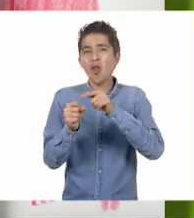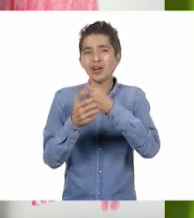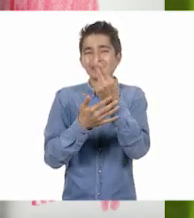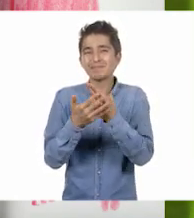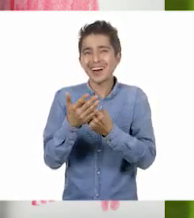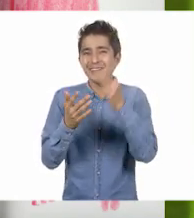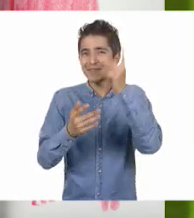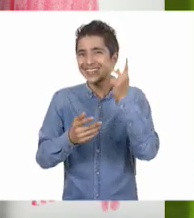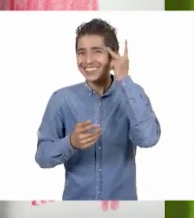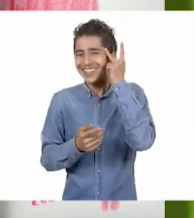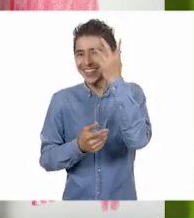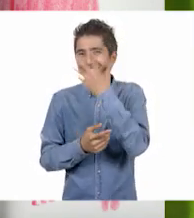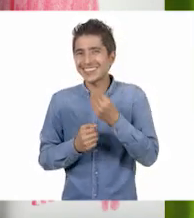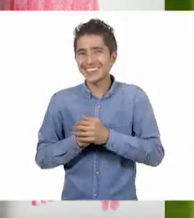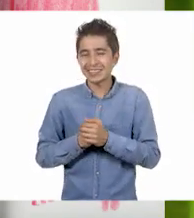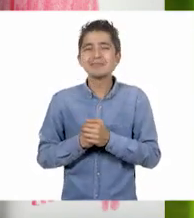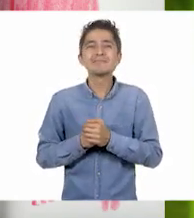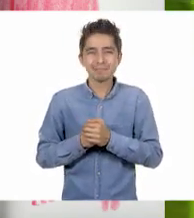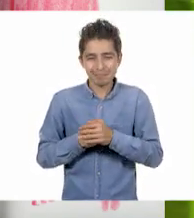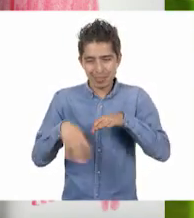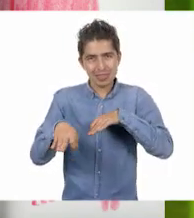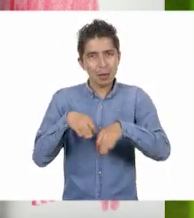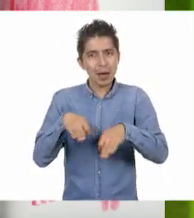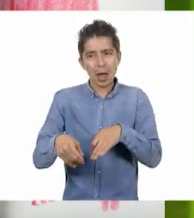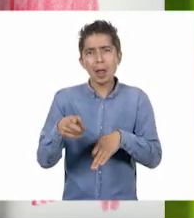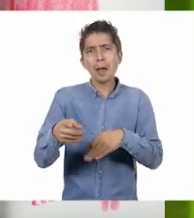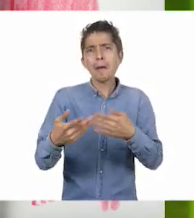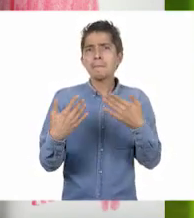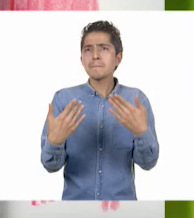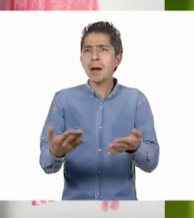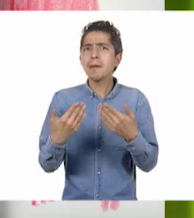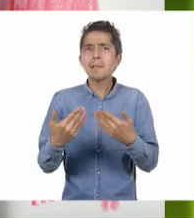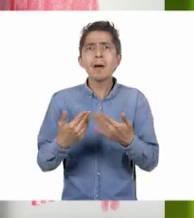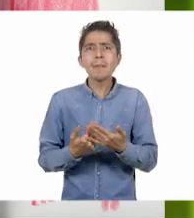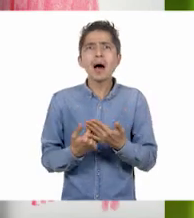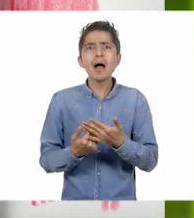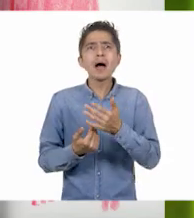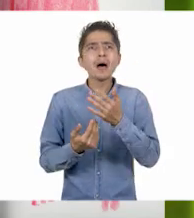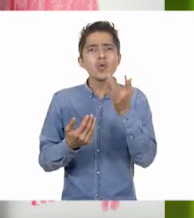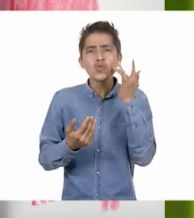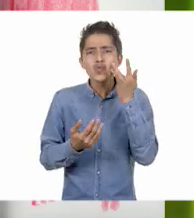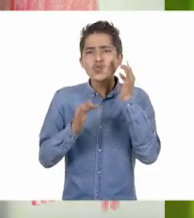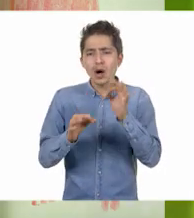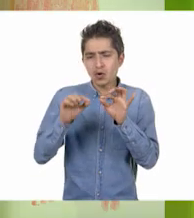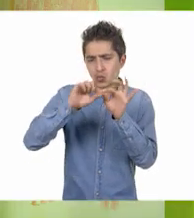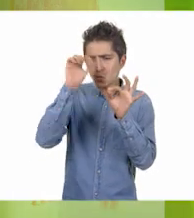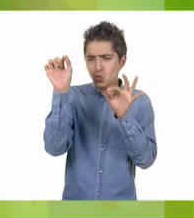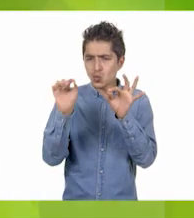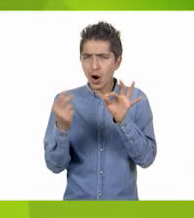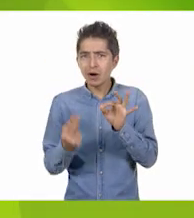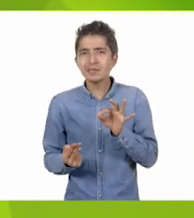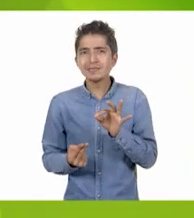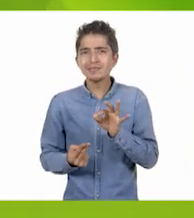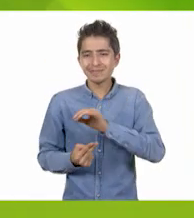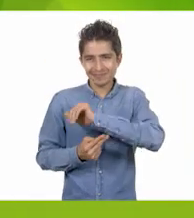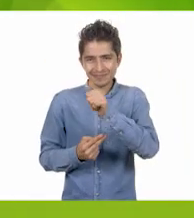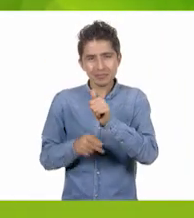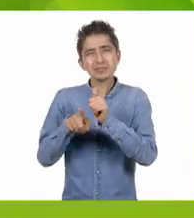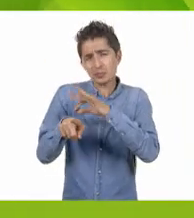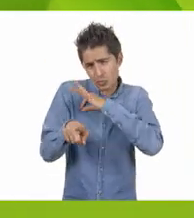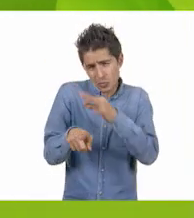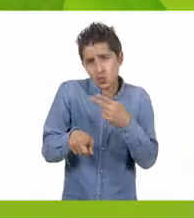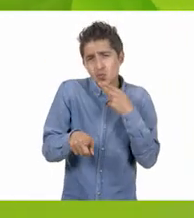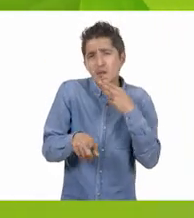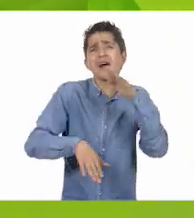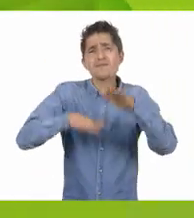Linda Princesa. Pienso que hizo un trabajo fabuloso sin salirse de la raya. Regresando a lo nuestro, ¿podrías por favor